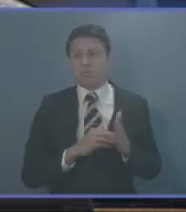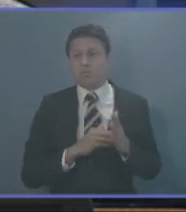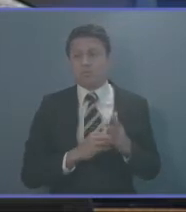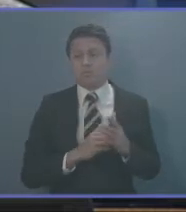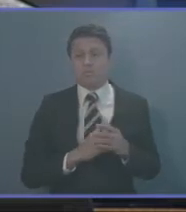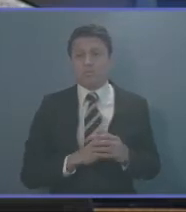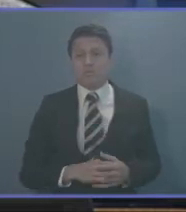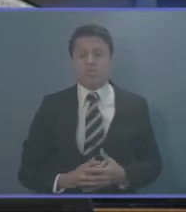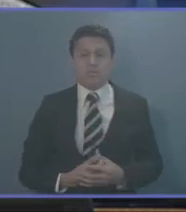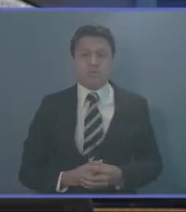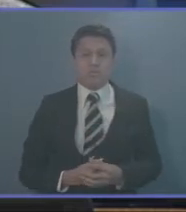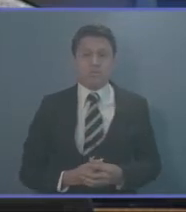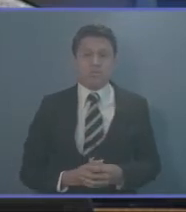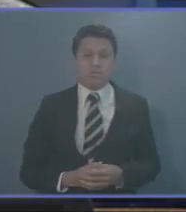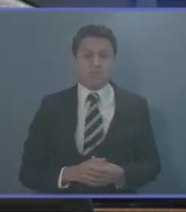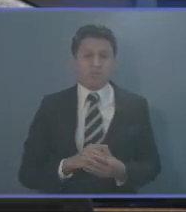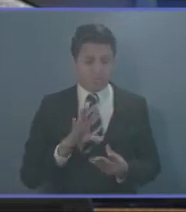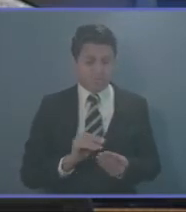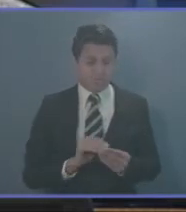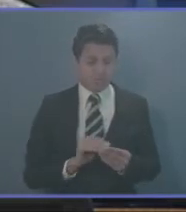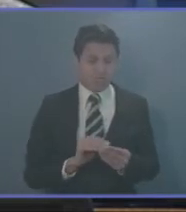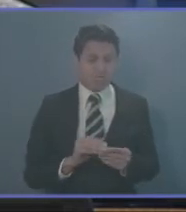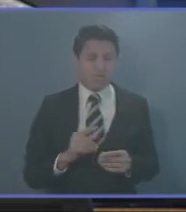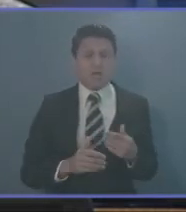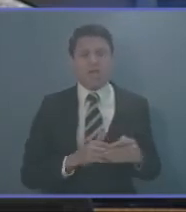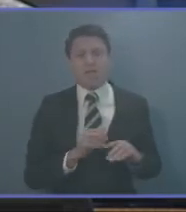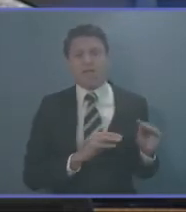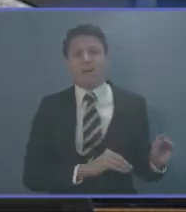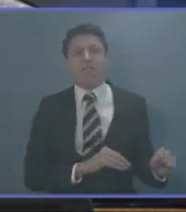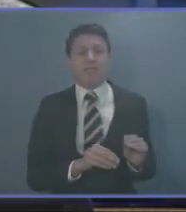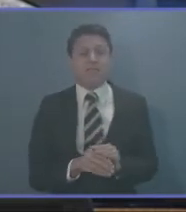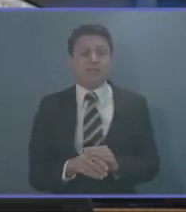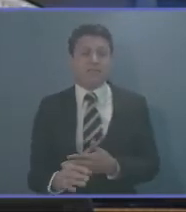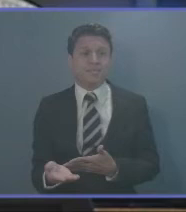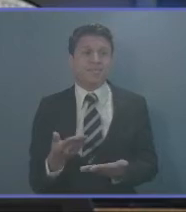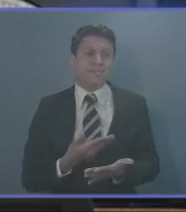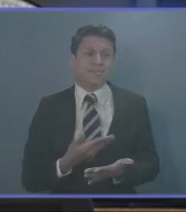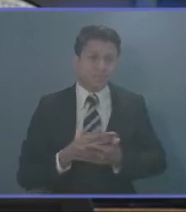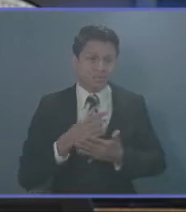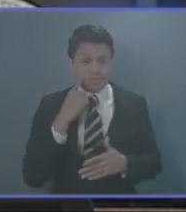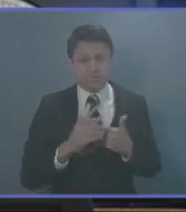$35, más adicional por millar o fracción,